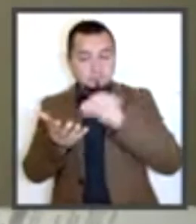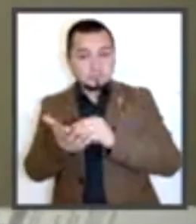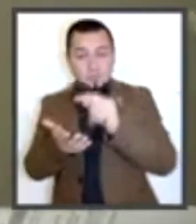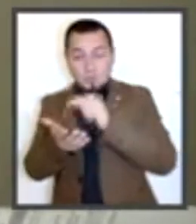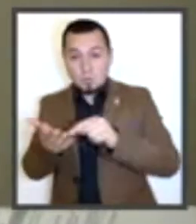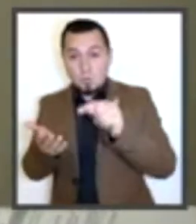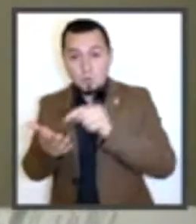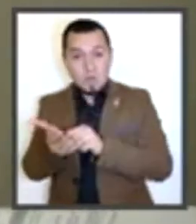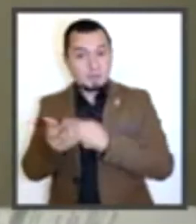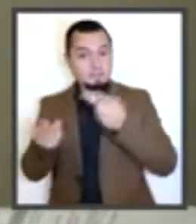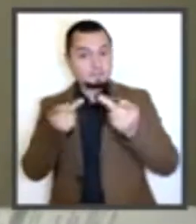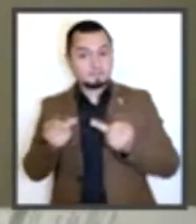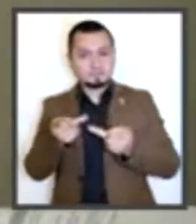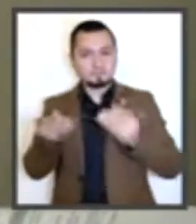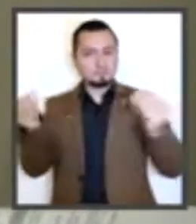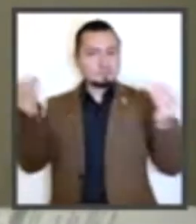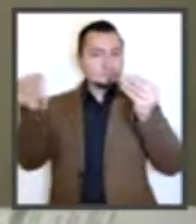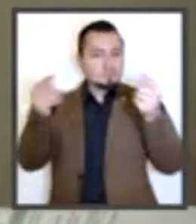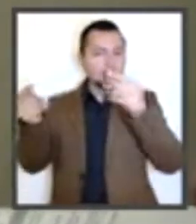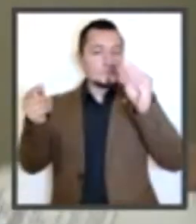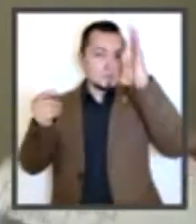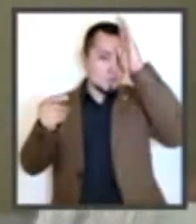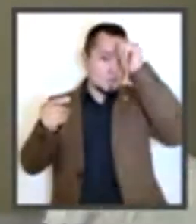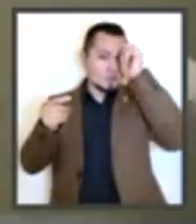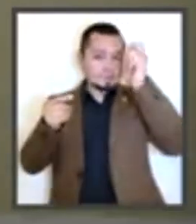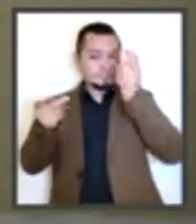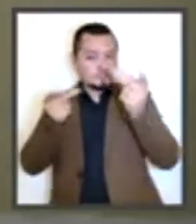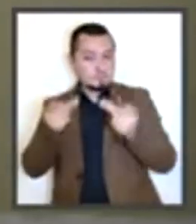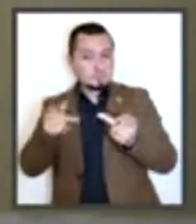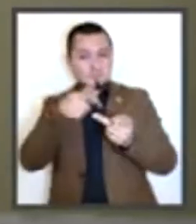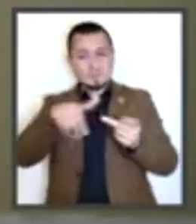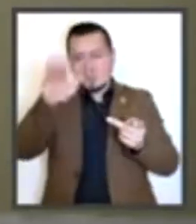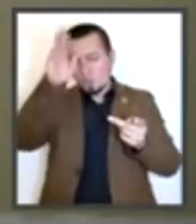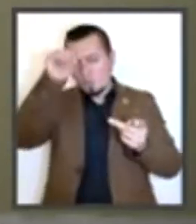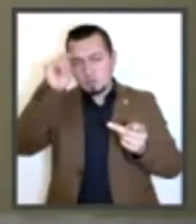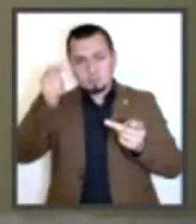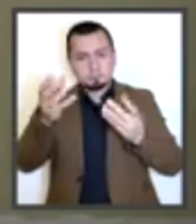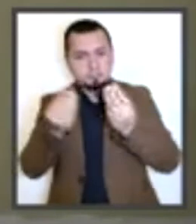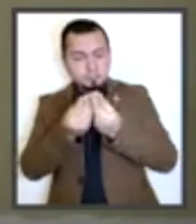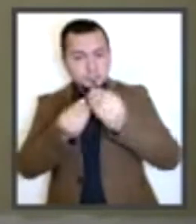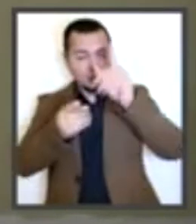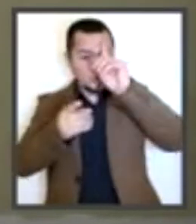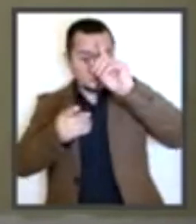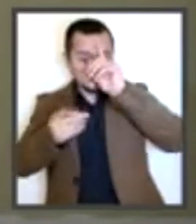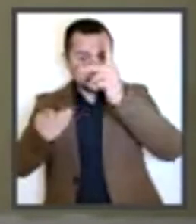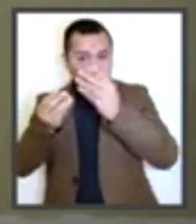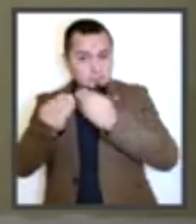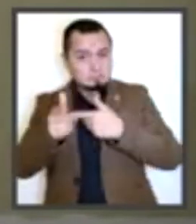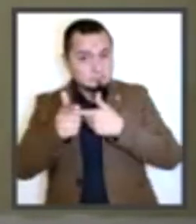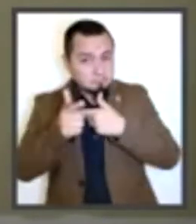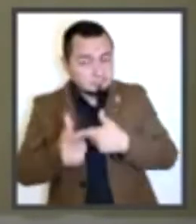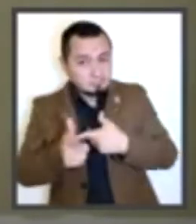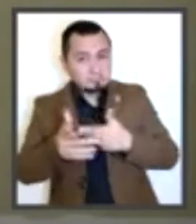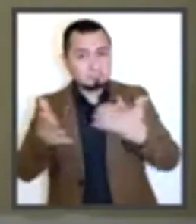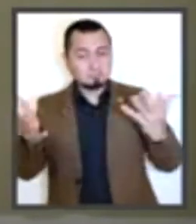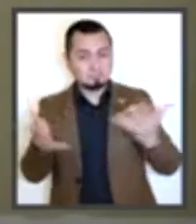de debate, de diálogo, de construcción de acuerdos. El papel del Consejo Ciudadano, insisto también,